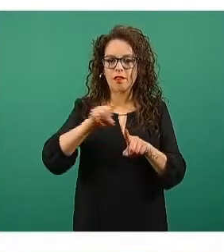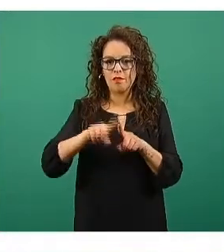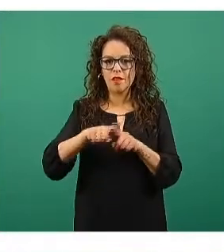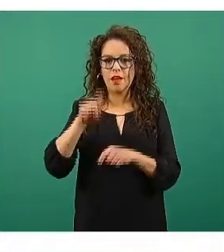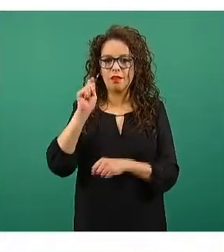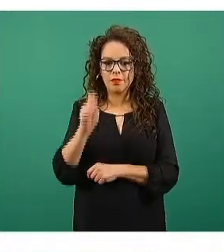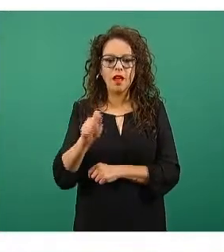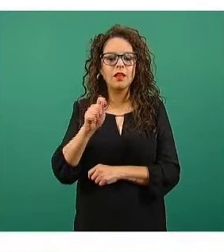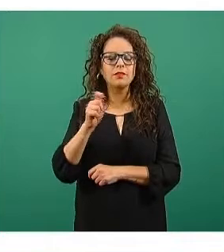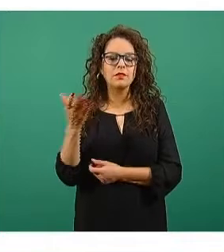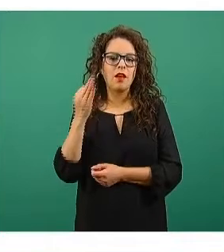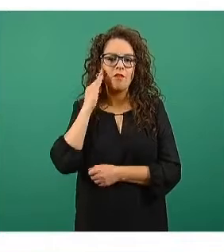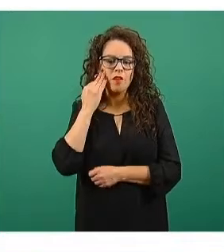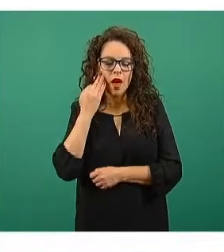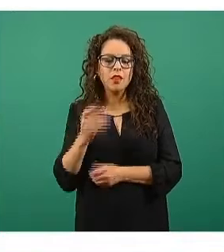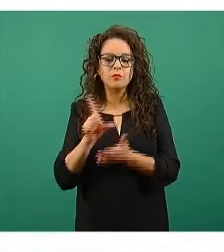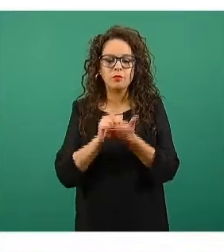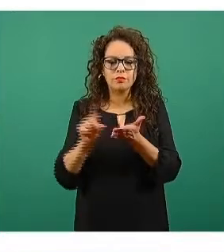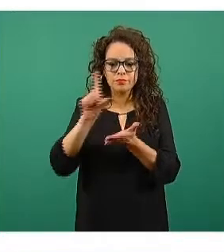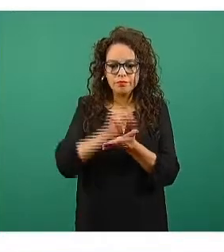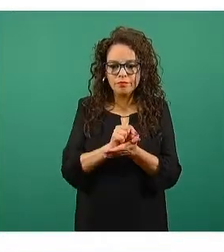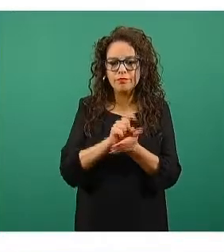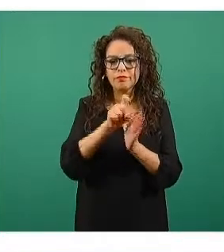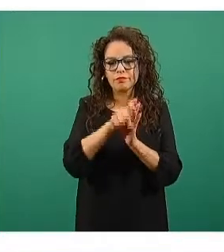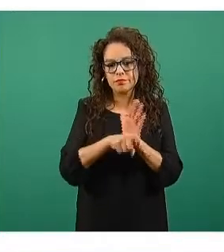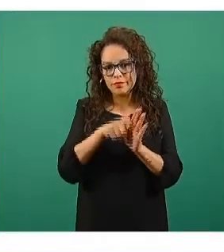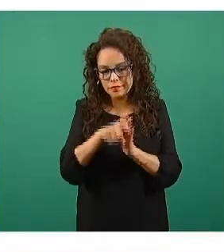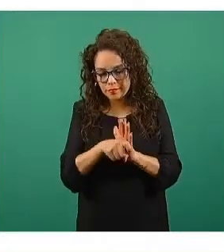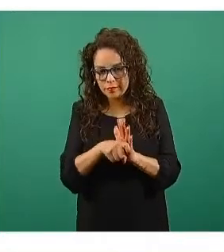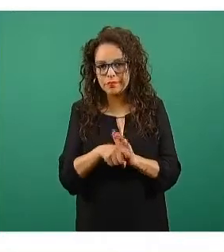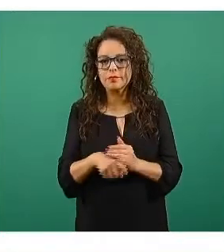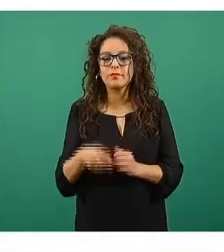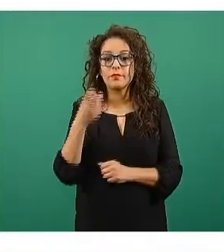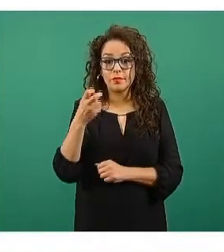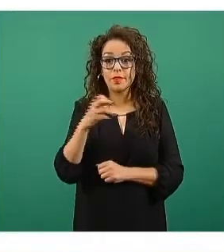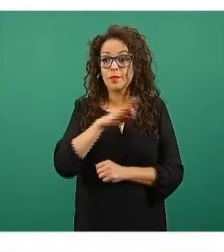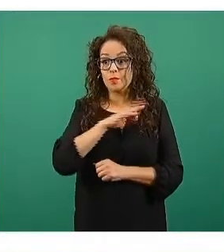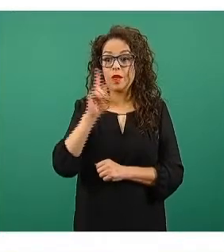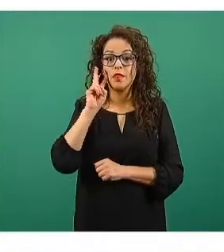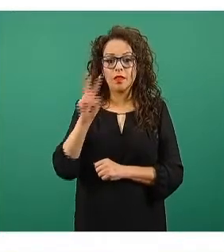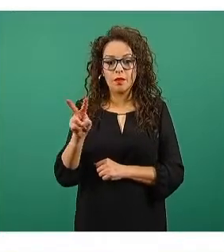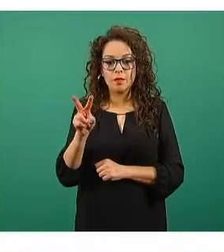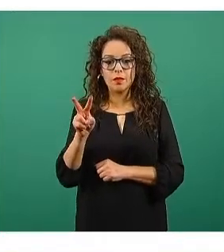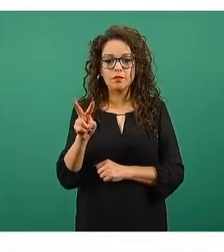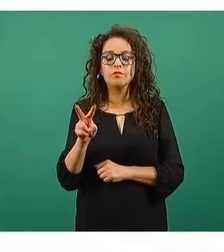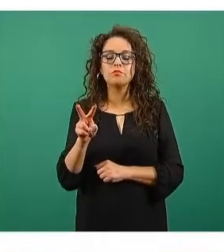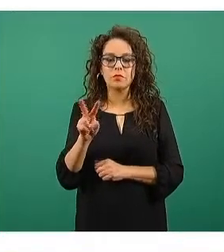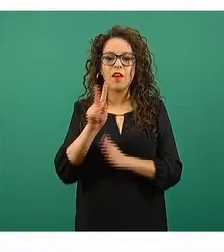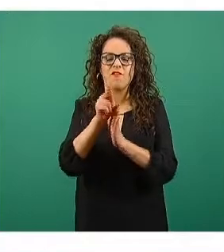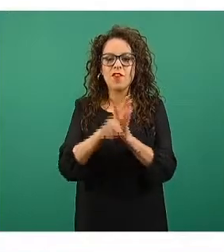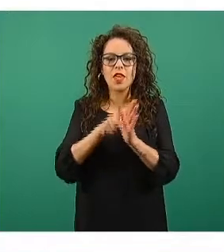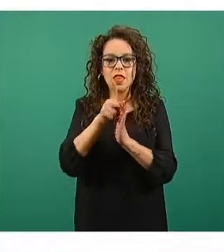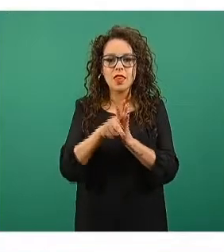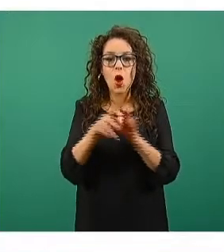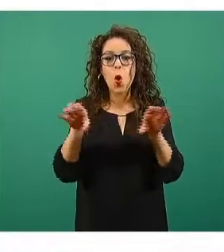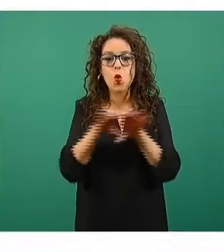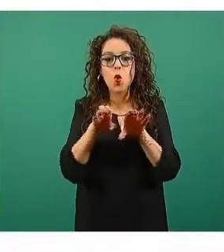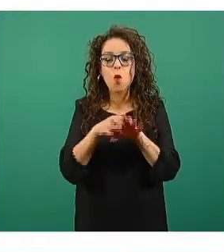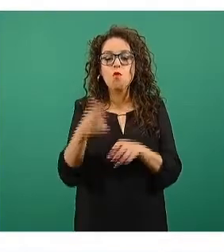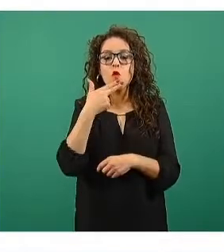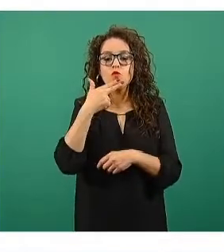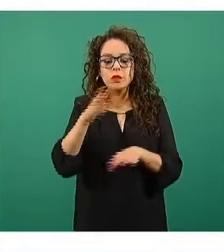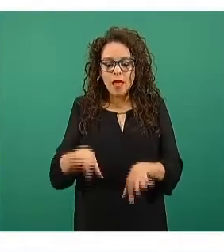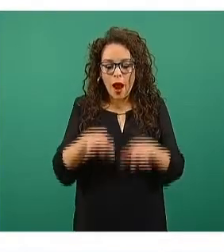y Salud Reproductiva, y estarán disponibles ahí los videos sobre el uso correcto del